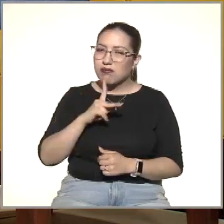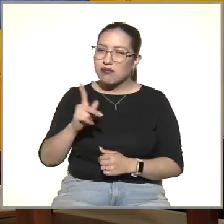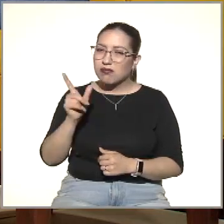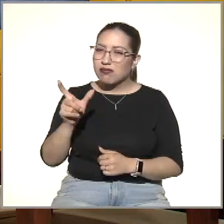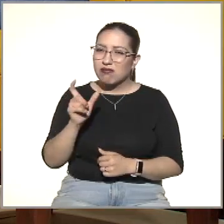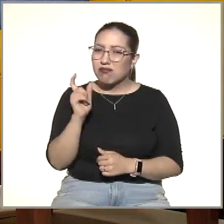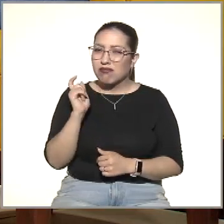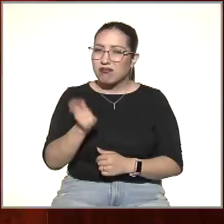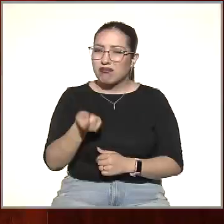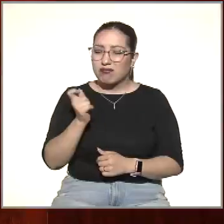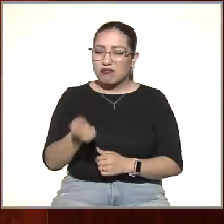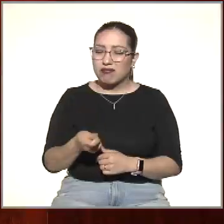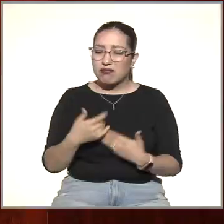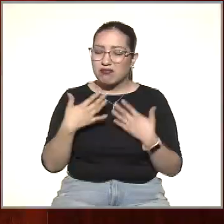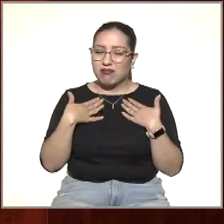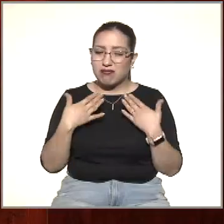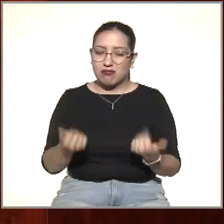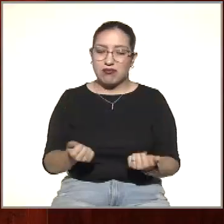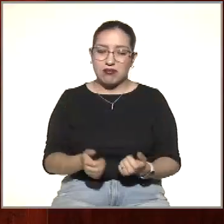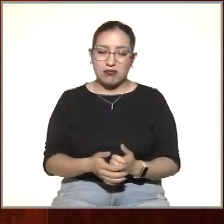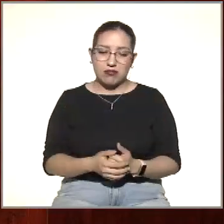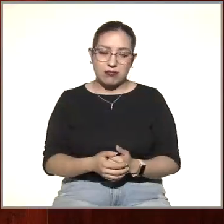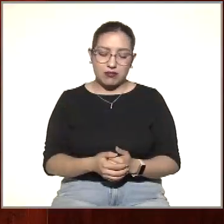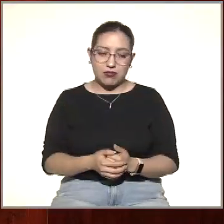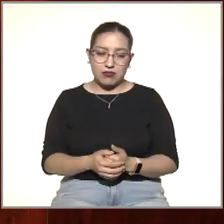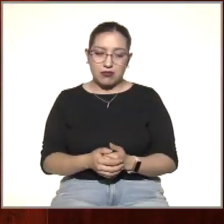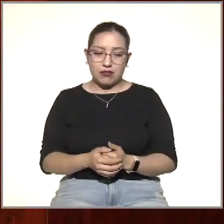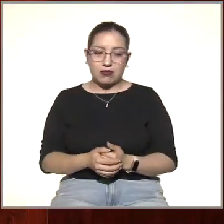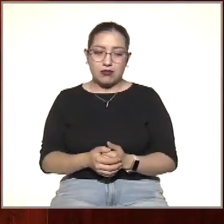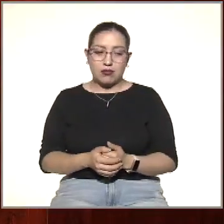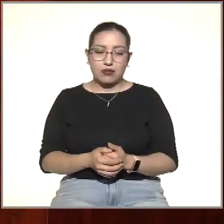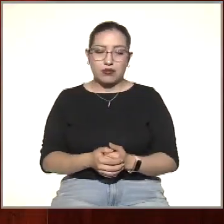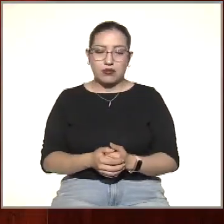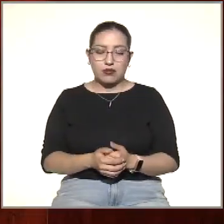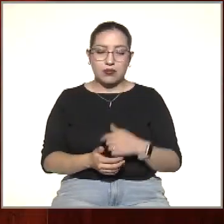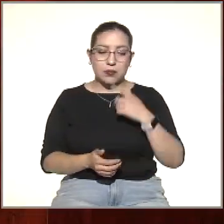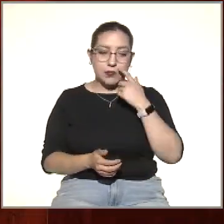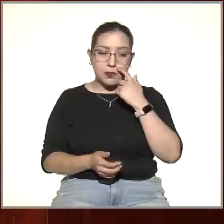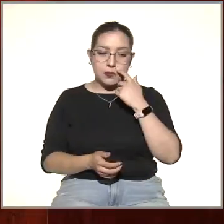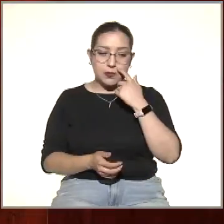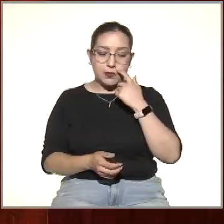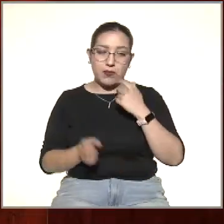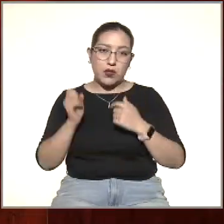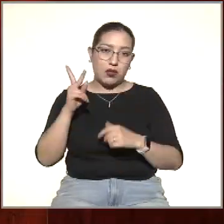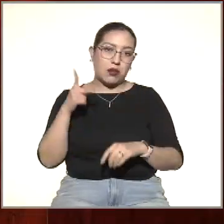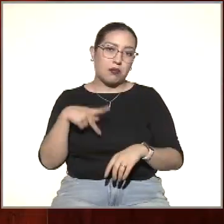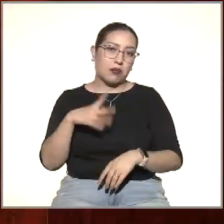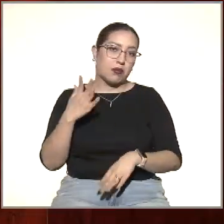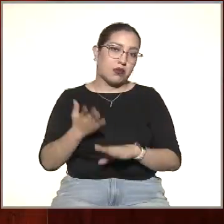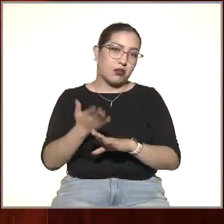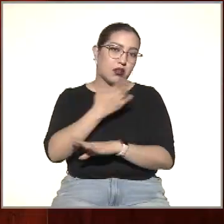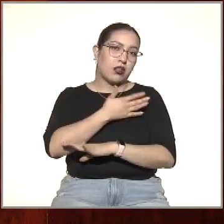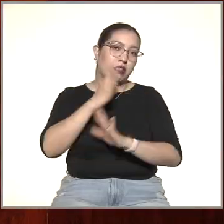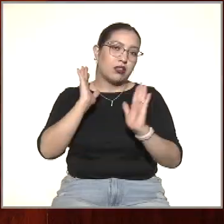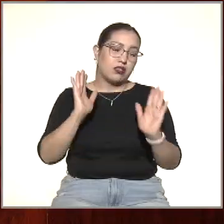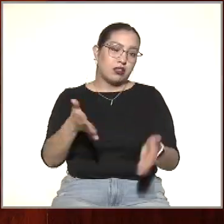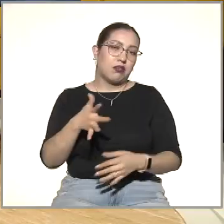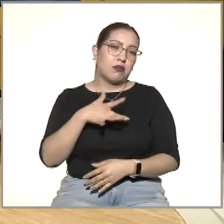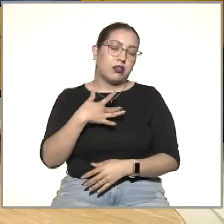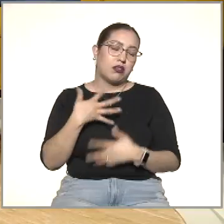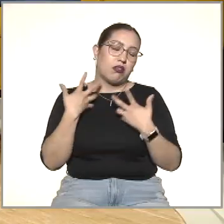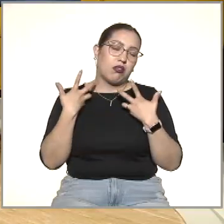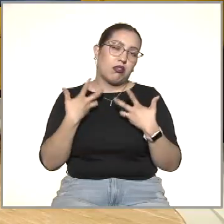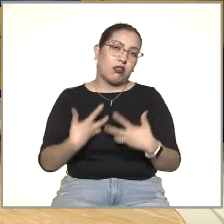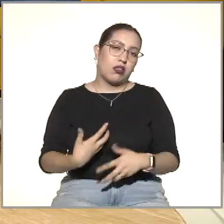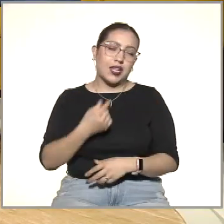sabe lo que significa intención. Claro. Pues está bien, pero yo ya recibí el batazo en la cabeza, ¿no? Claro, y ya me hizo sentir